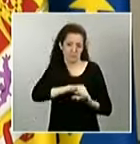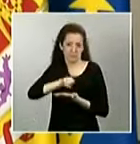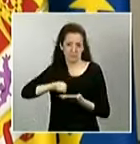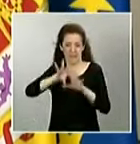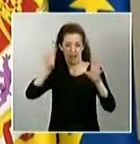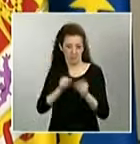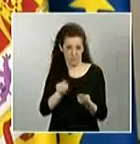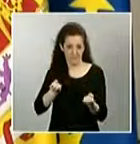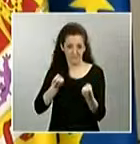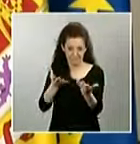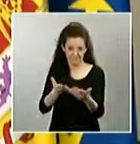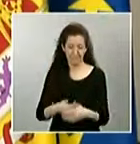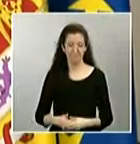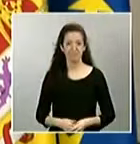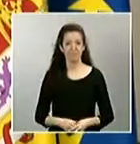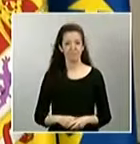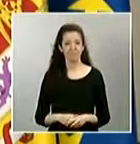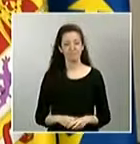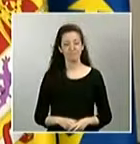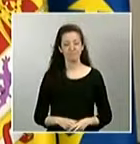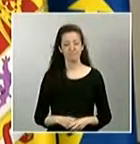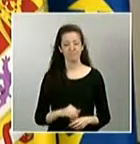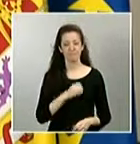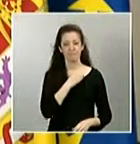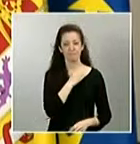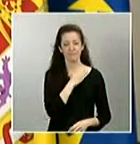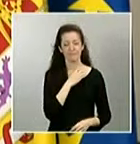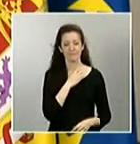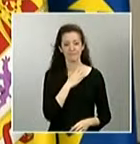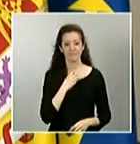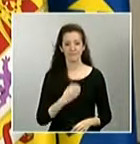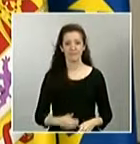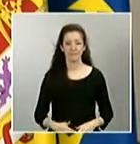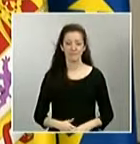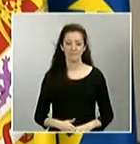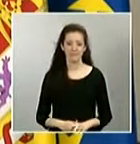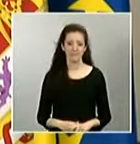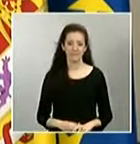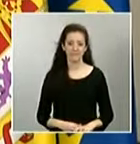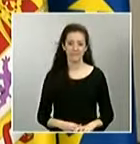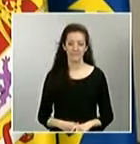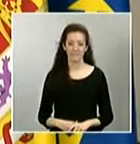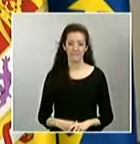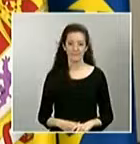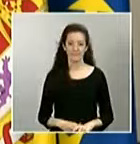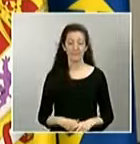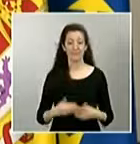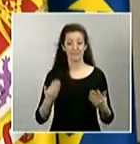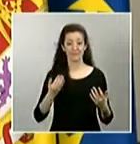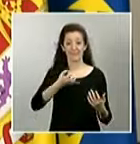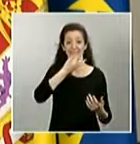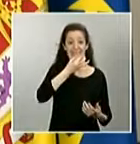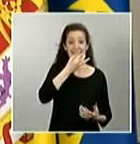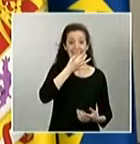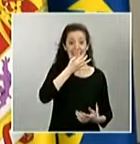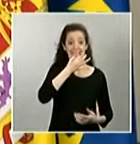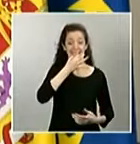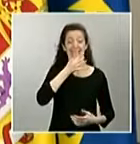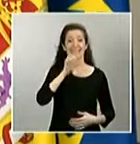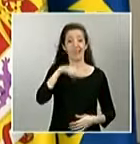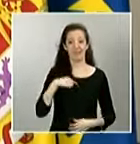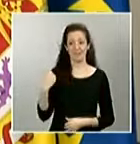Voy a seguir una presentación con transparencias que irán apareciendo y a las que voy haciendo referencia.